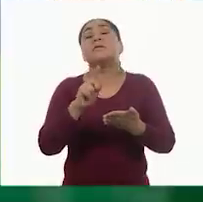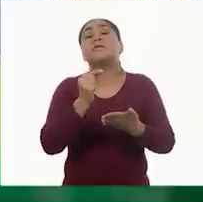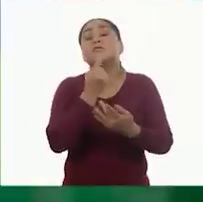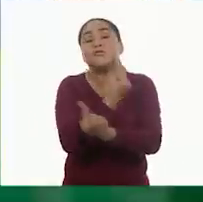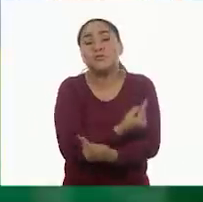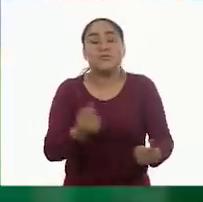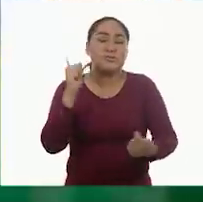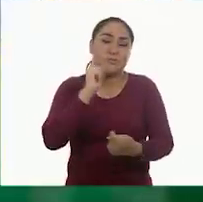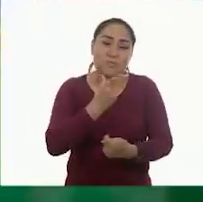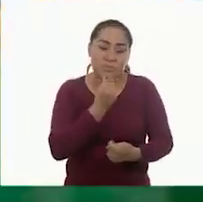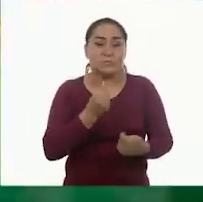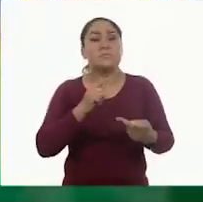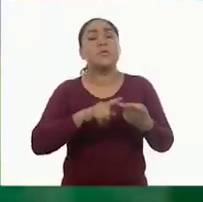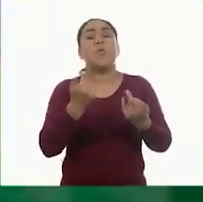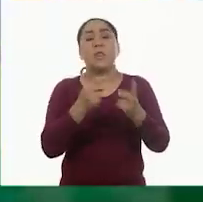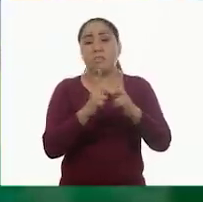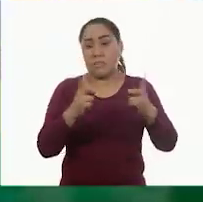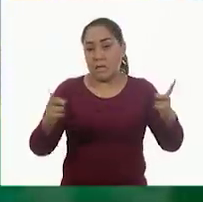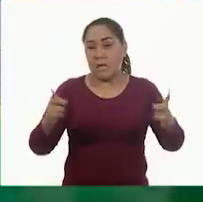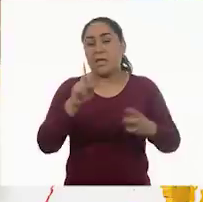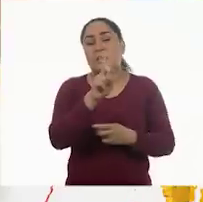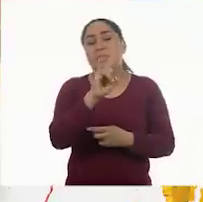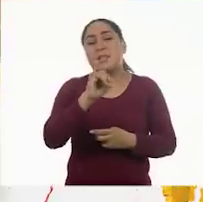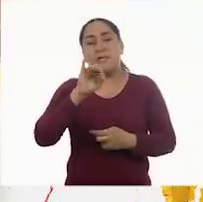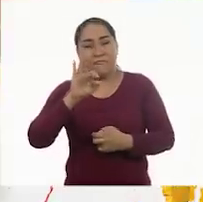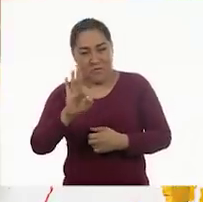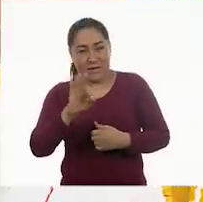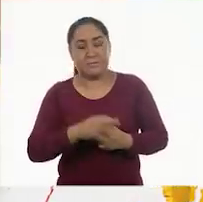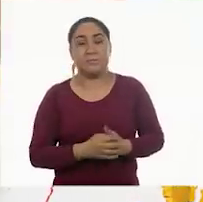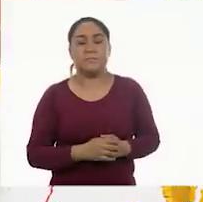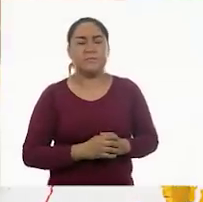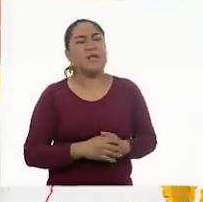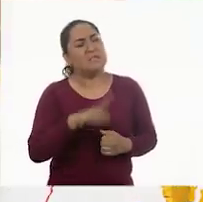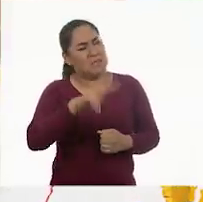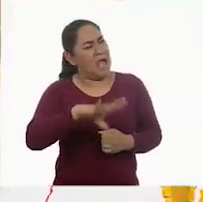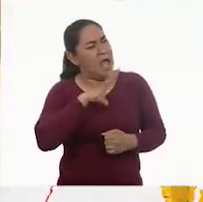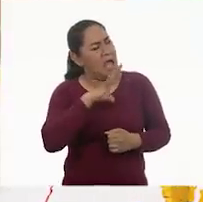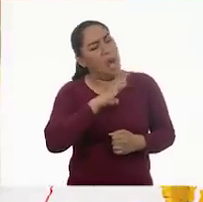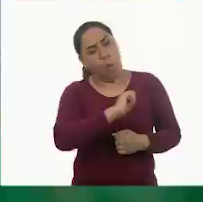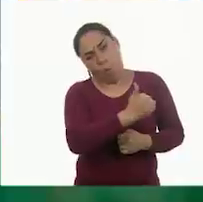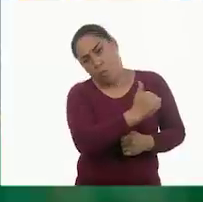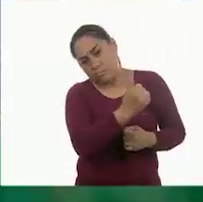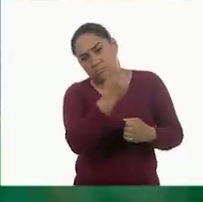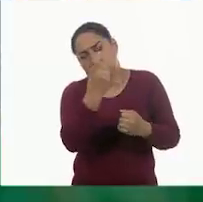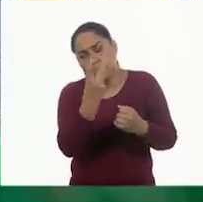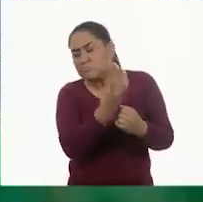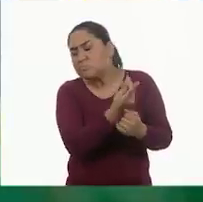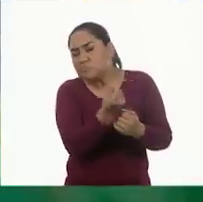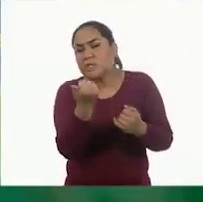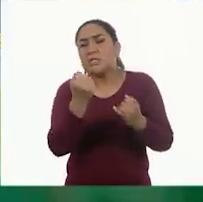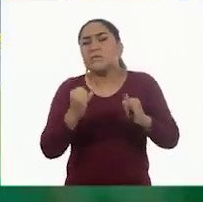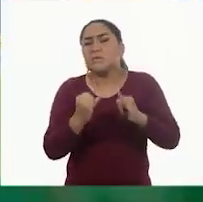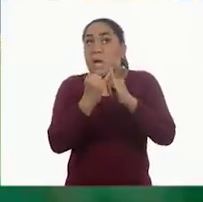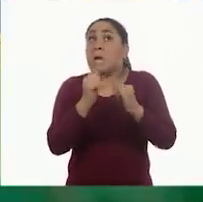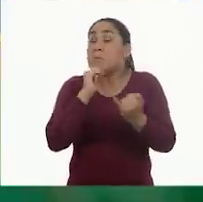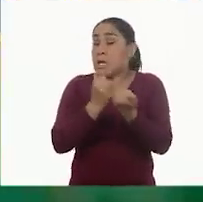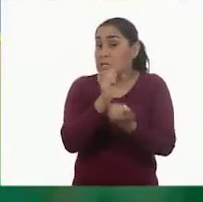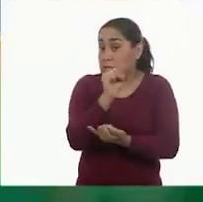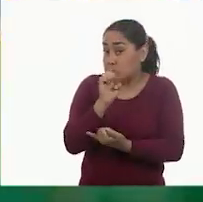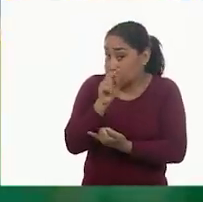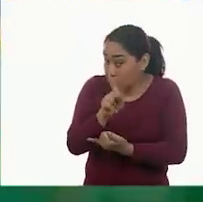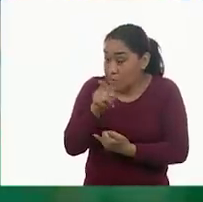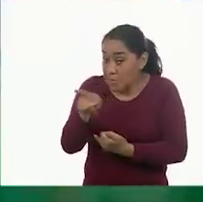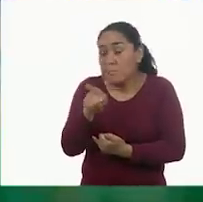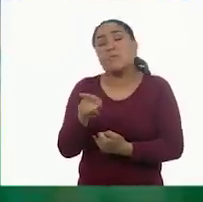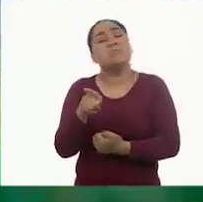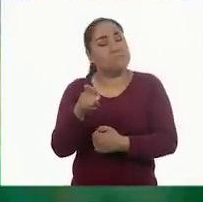Y también el del Desarrollo Integral para la Familia. Pero hay muchas otras instituciones. La propia Secretaría de Educación Pública hace su